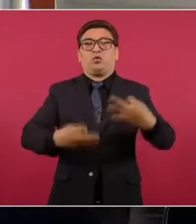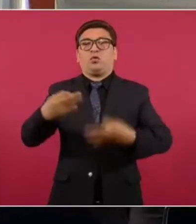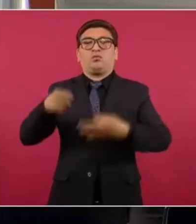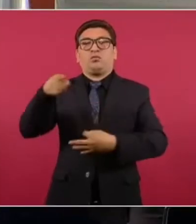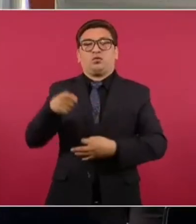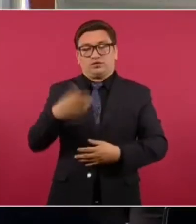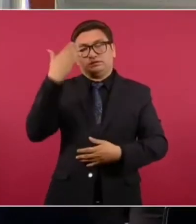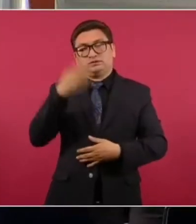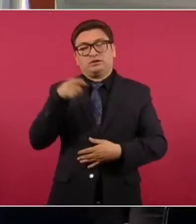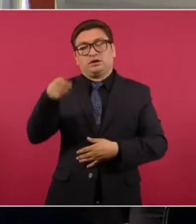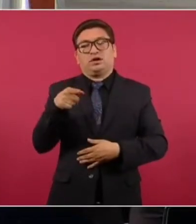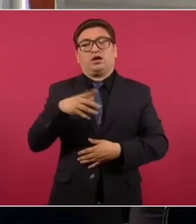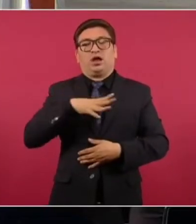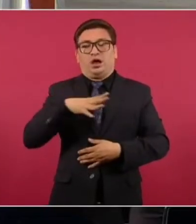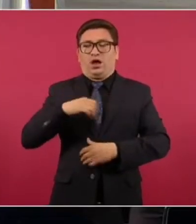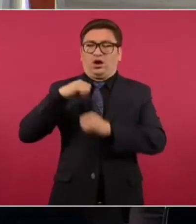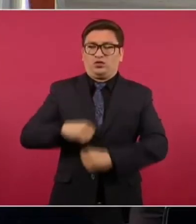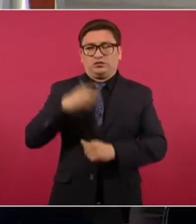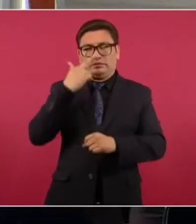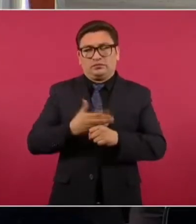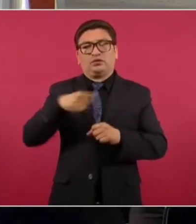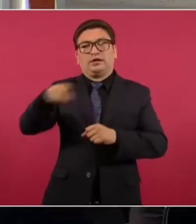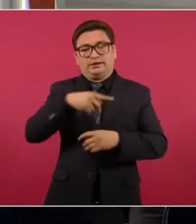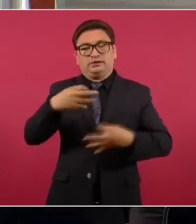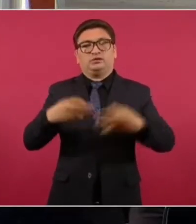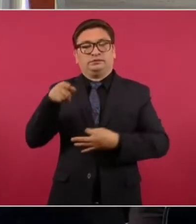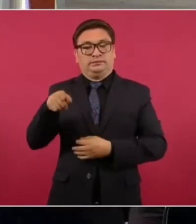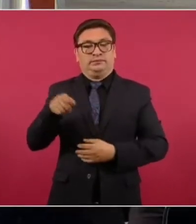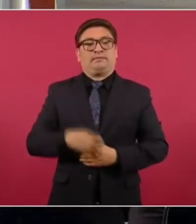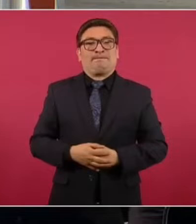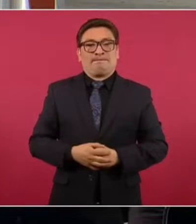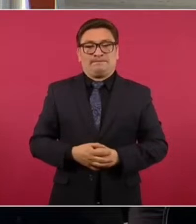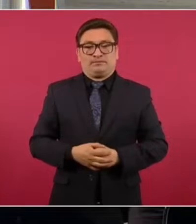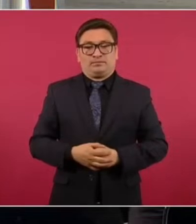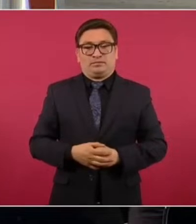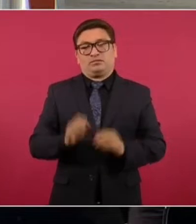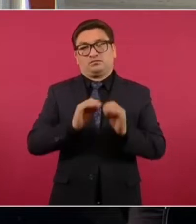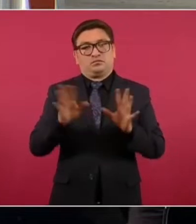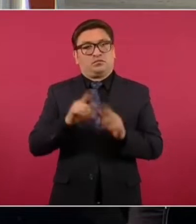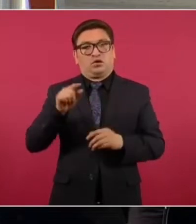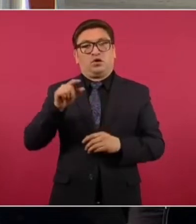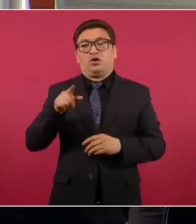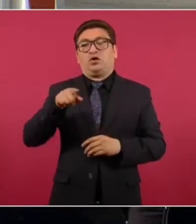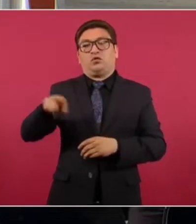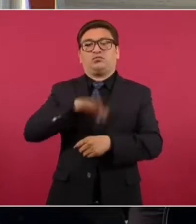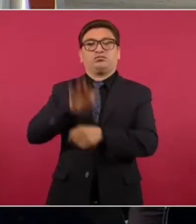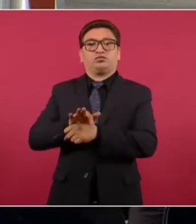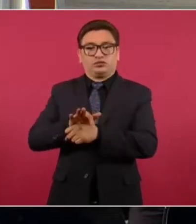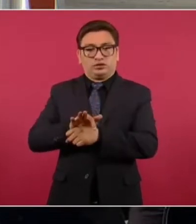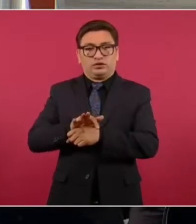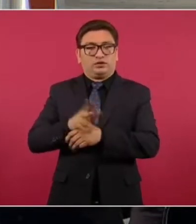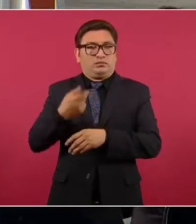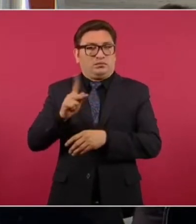hombre bien relacionado y poderoso dentro de este órgano de impartición de justicia, que por cierto hoy lo protege cuando lo que debería hacer